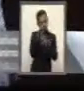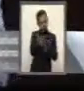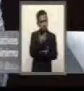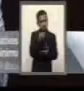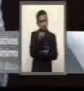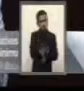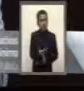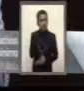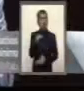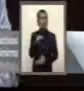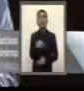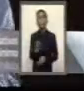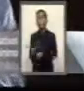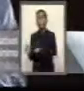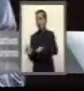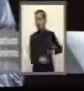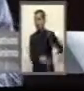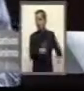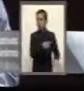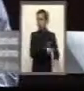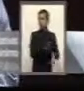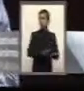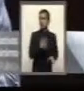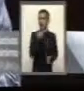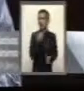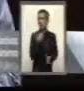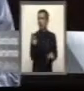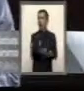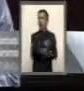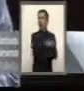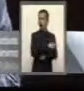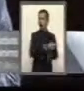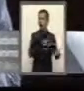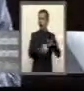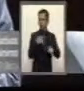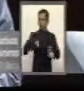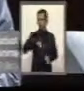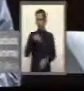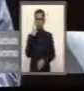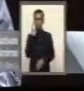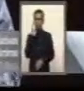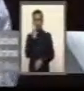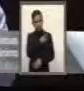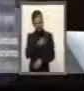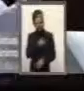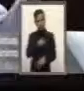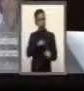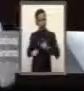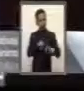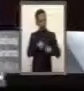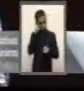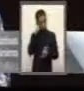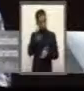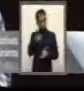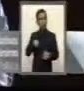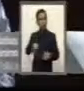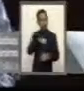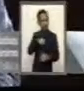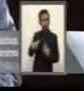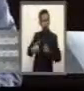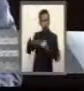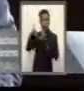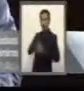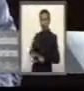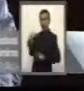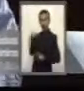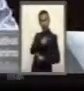trabajadores sigan sintiendo que no tienen el respaldo de sus diputados. Hagamos votos para que los trabajadores se vean representados con